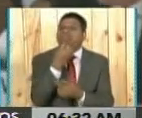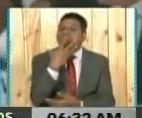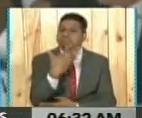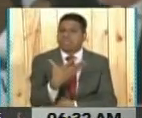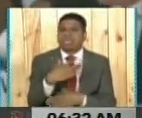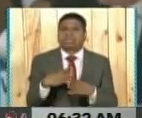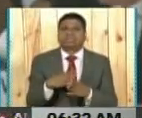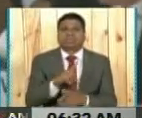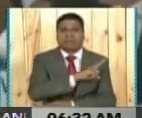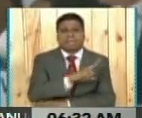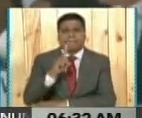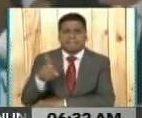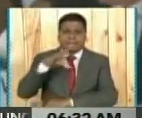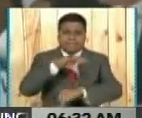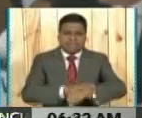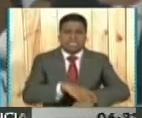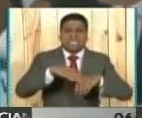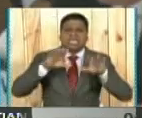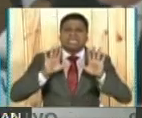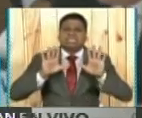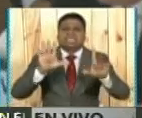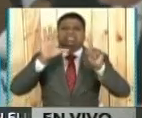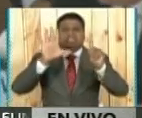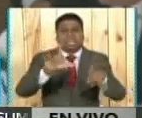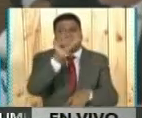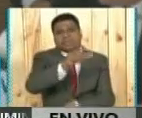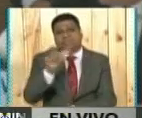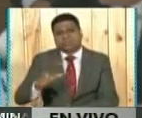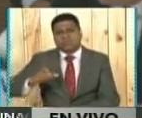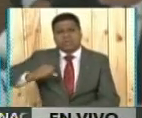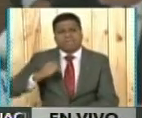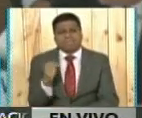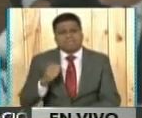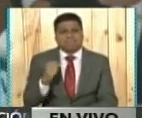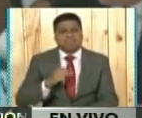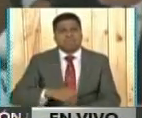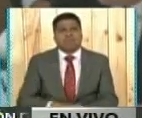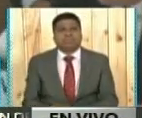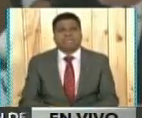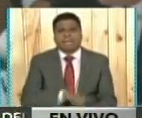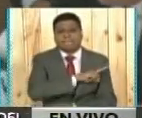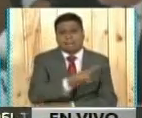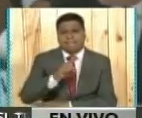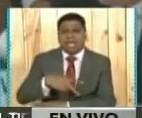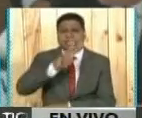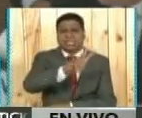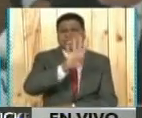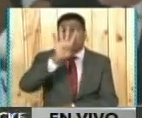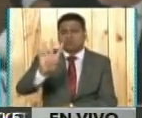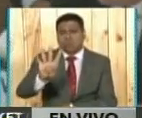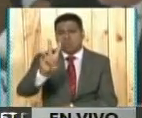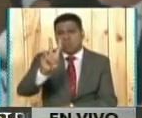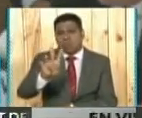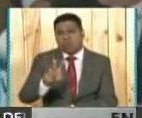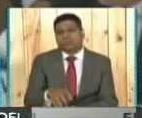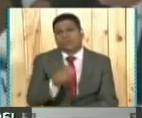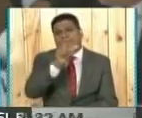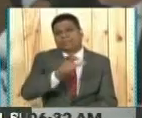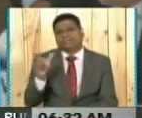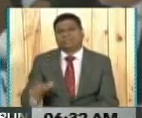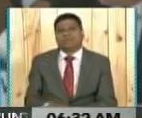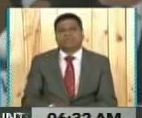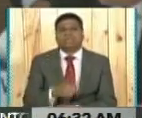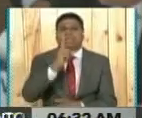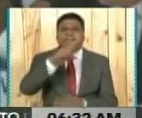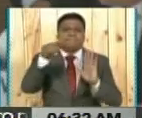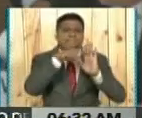fueron condenados 16 funcionarios con una sentencia firme, fueron acusados 34 y adicionalmente se lograron